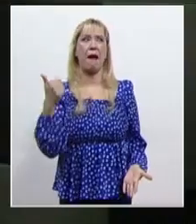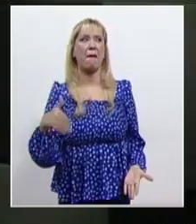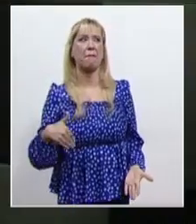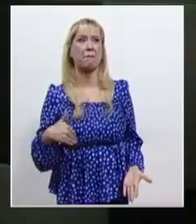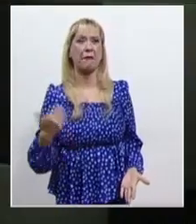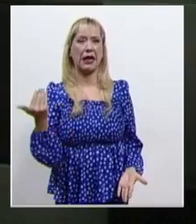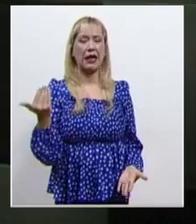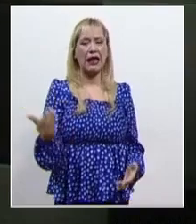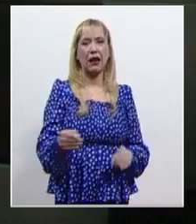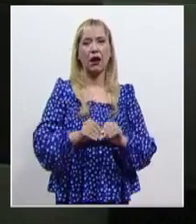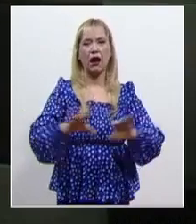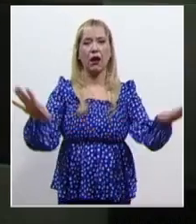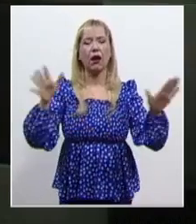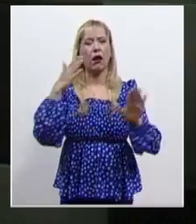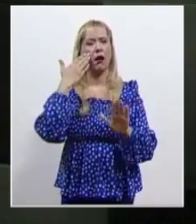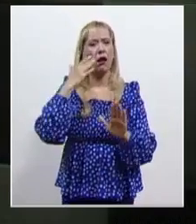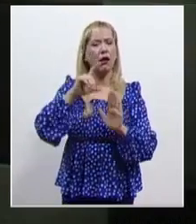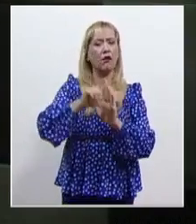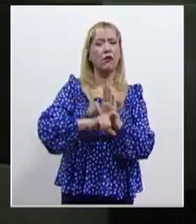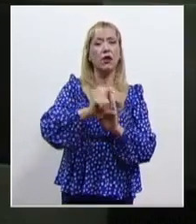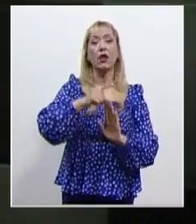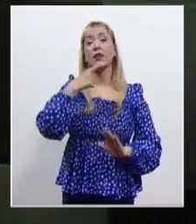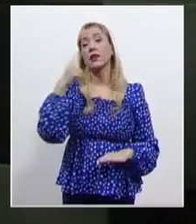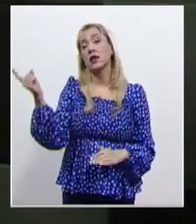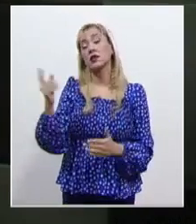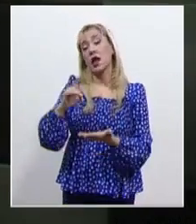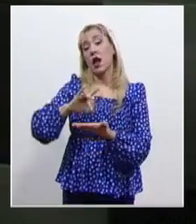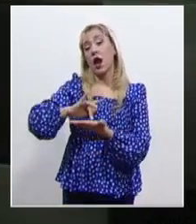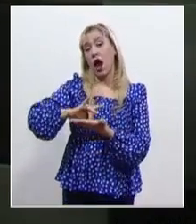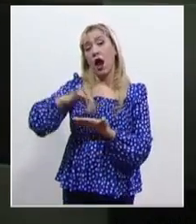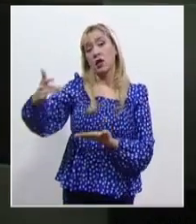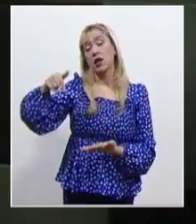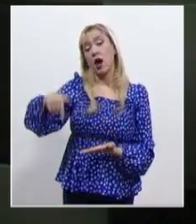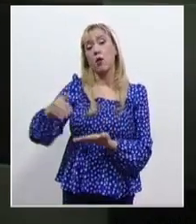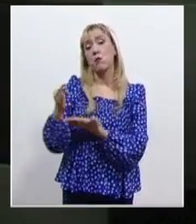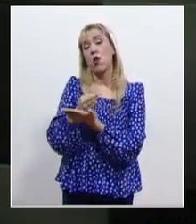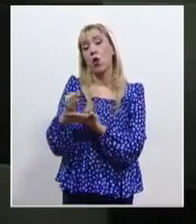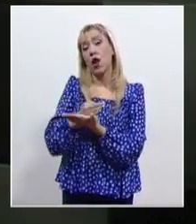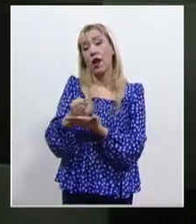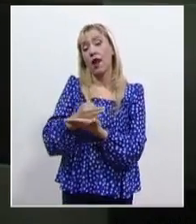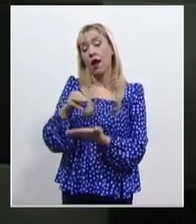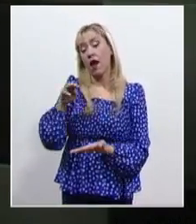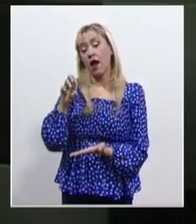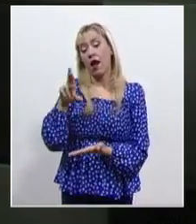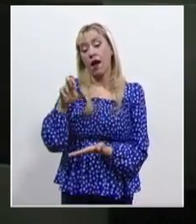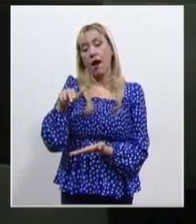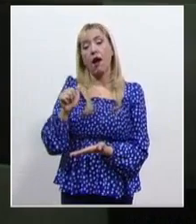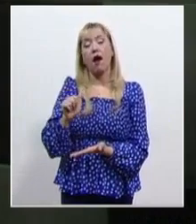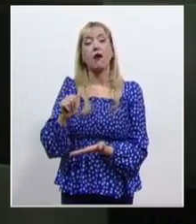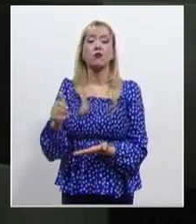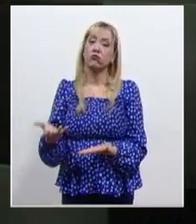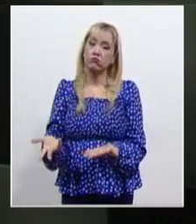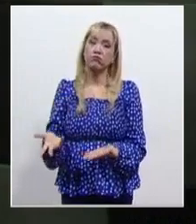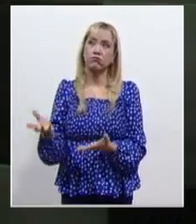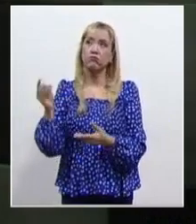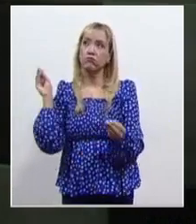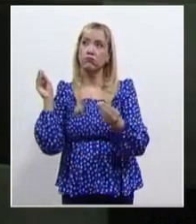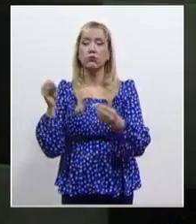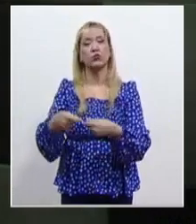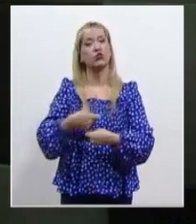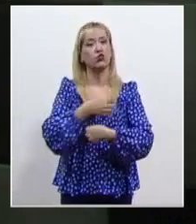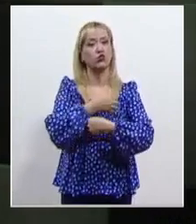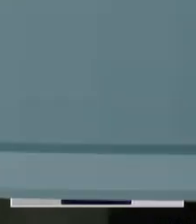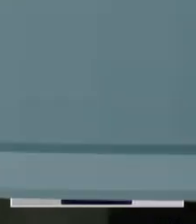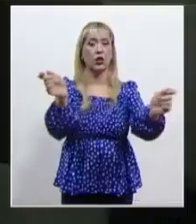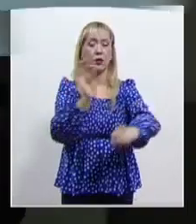publicaciones en redes sociales en las que aseguraba que gracias a este partido político, las personas podían tener acceso a las vacunas anti-COVID.